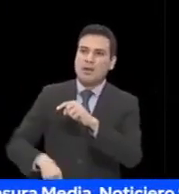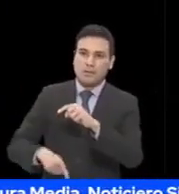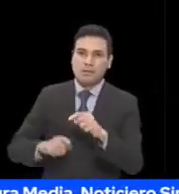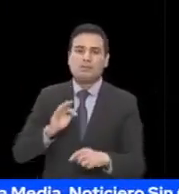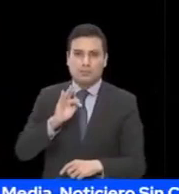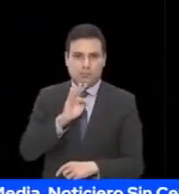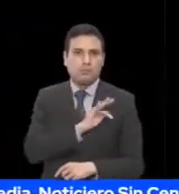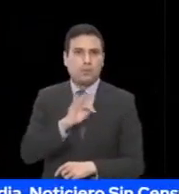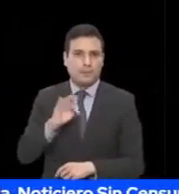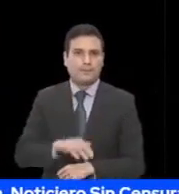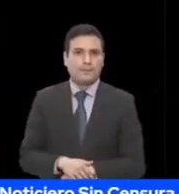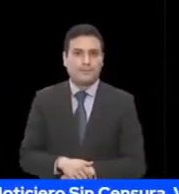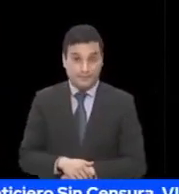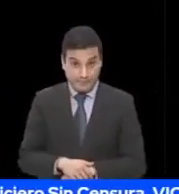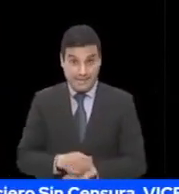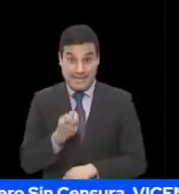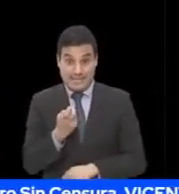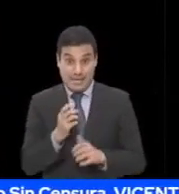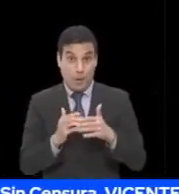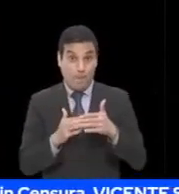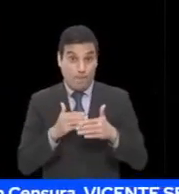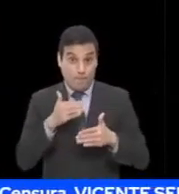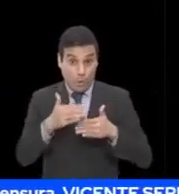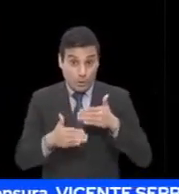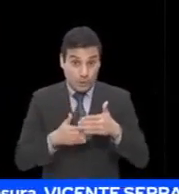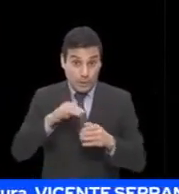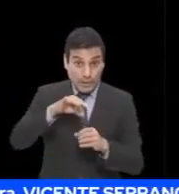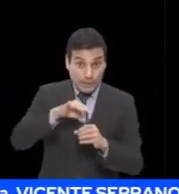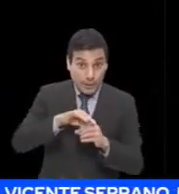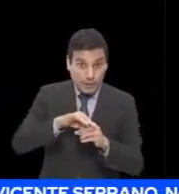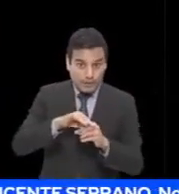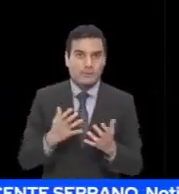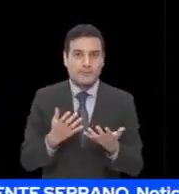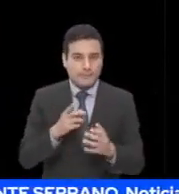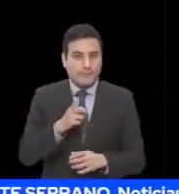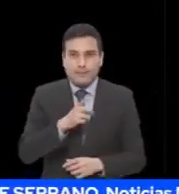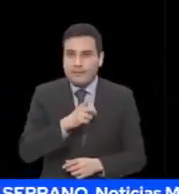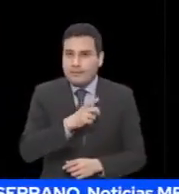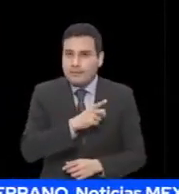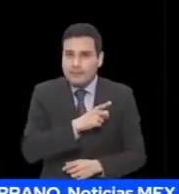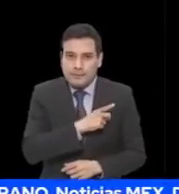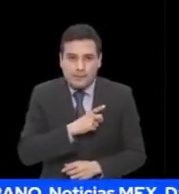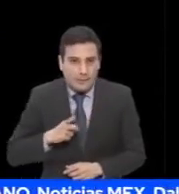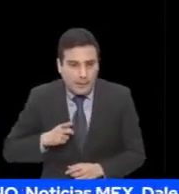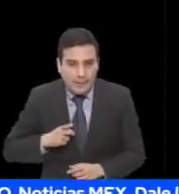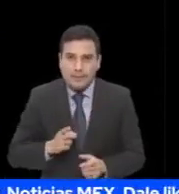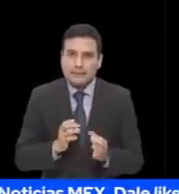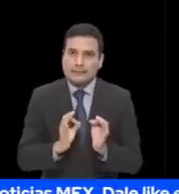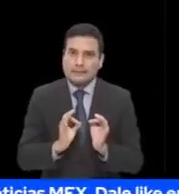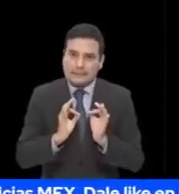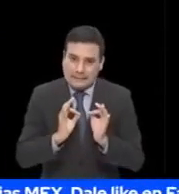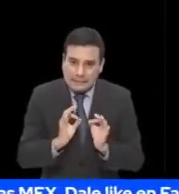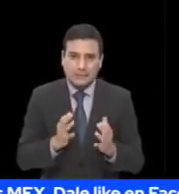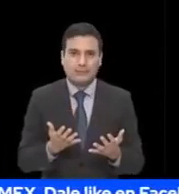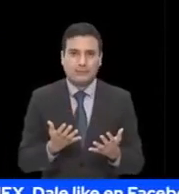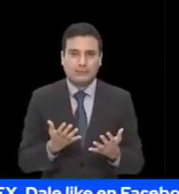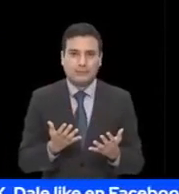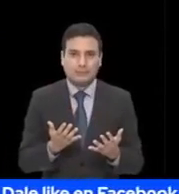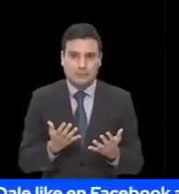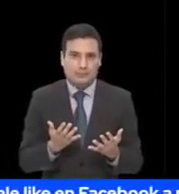Entonces, este proceso electoral tenemos entre todos que darle la garantía a nuestro pueblo,